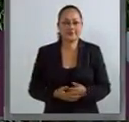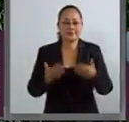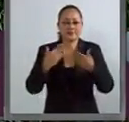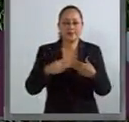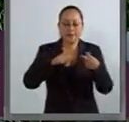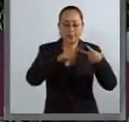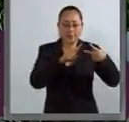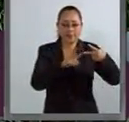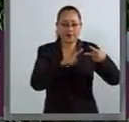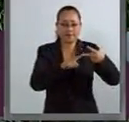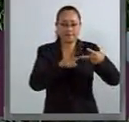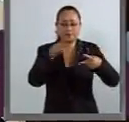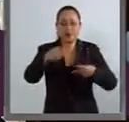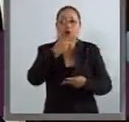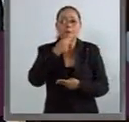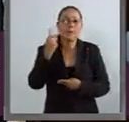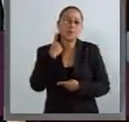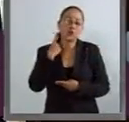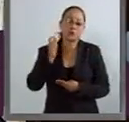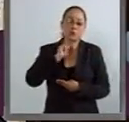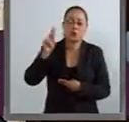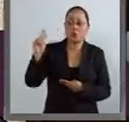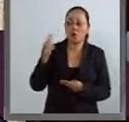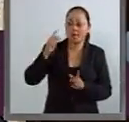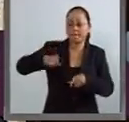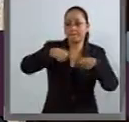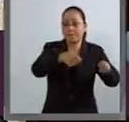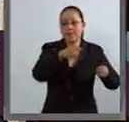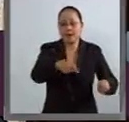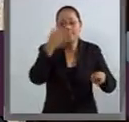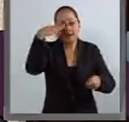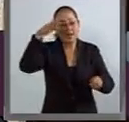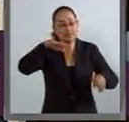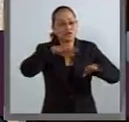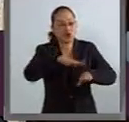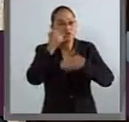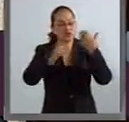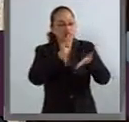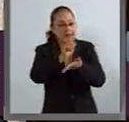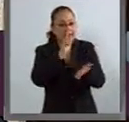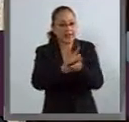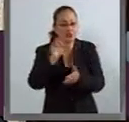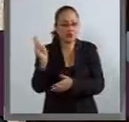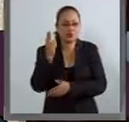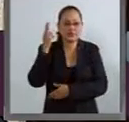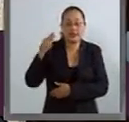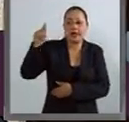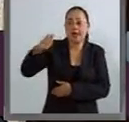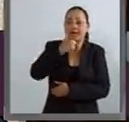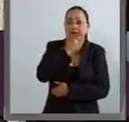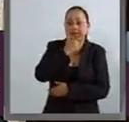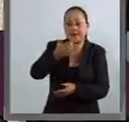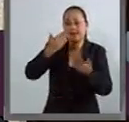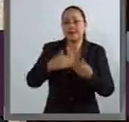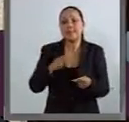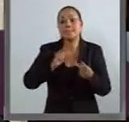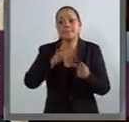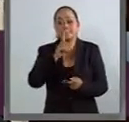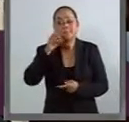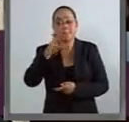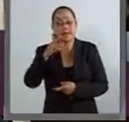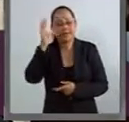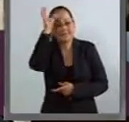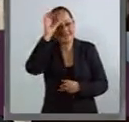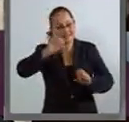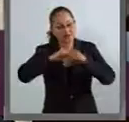Siguiente participante es politólogo por la UNAM, maestro en estudios legislativos por la Universidad de Hull de Inglaterra y doctor en ciencias sociales